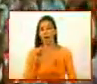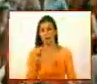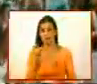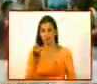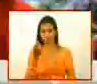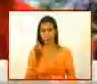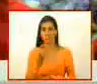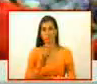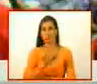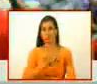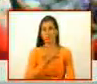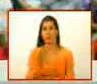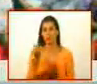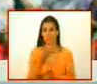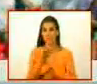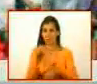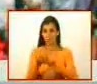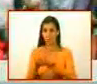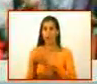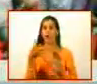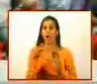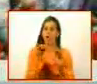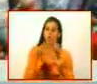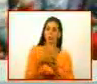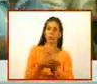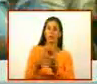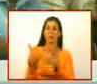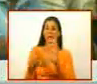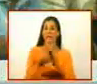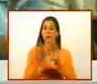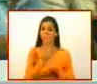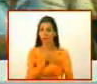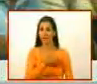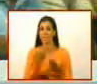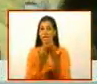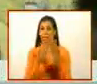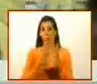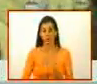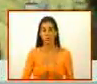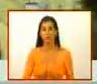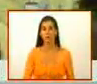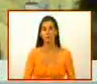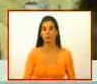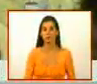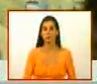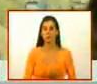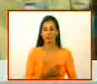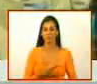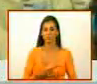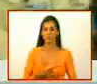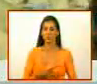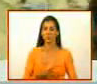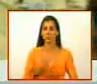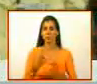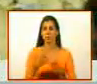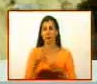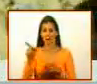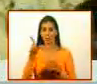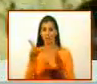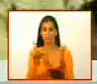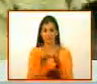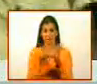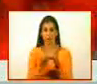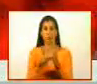destacó la reofensiva de la discusión de la ley de universidades, donde los estudiantes de media y diversificada juegan un papel fundamental para